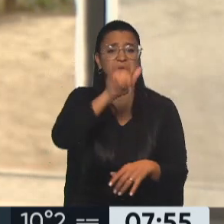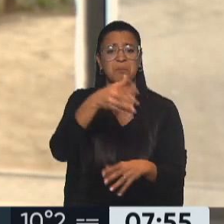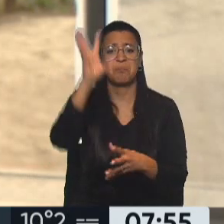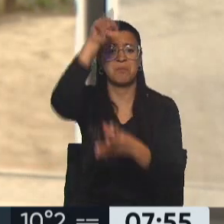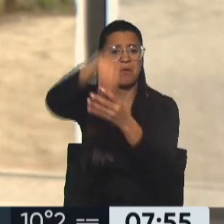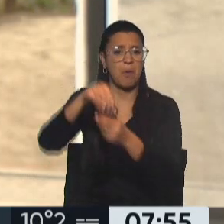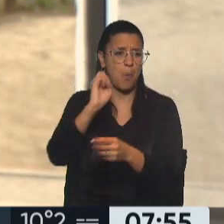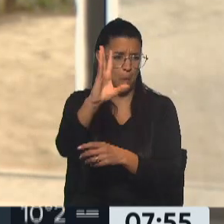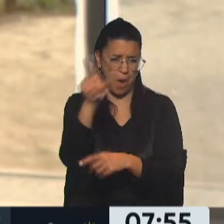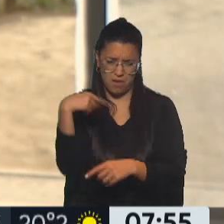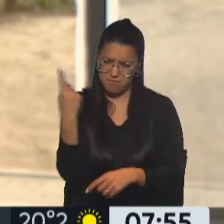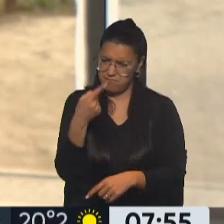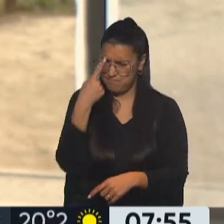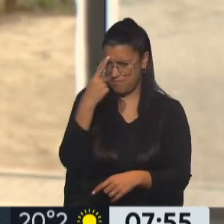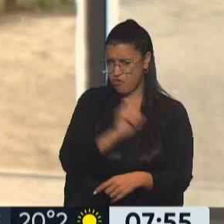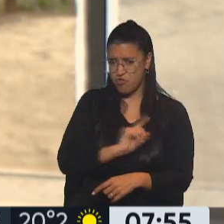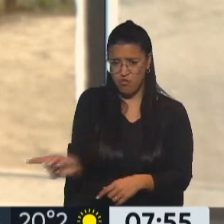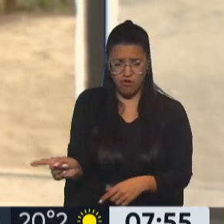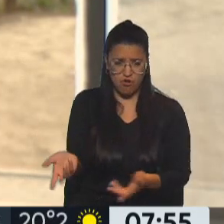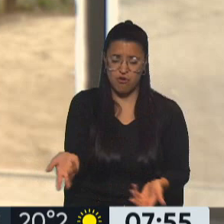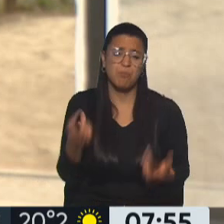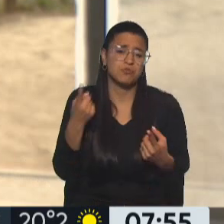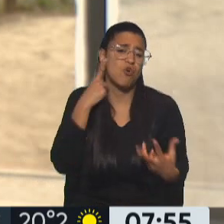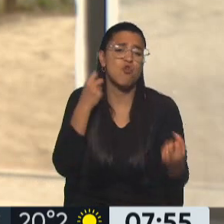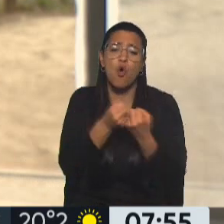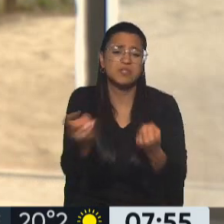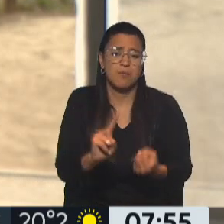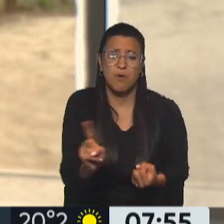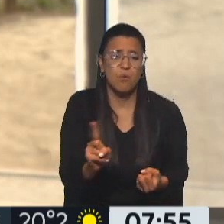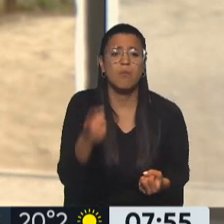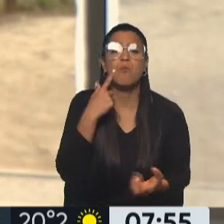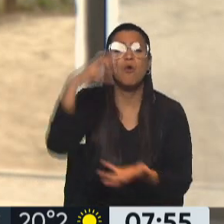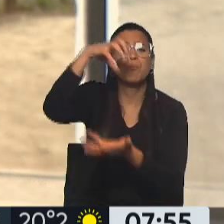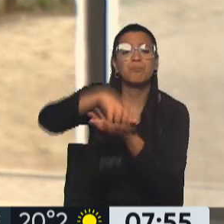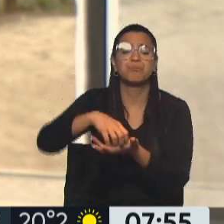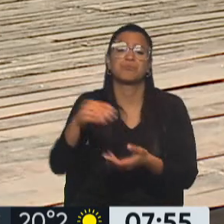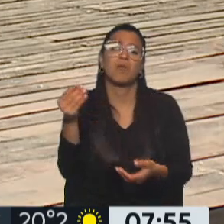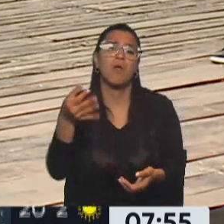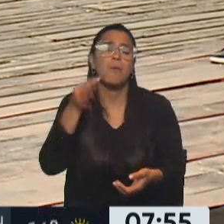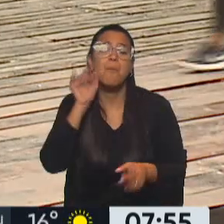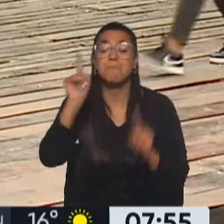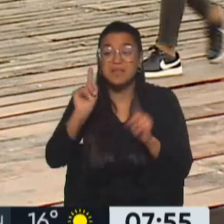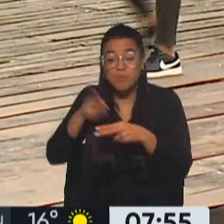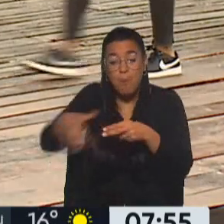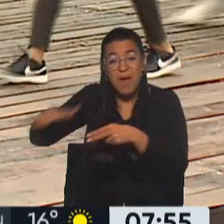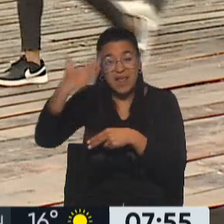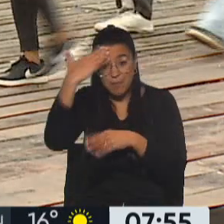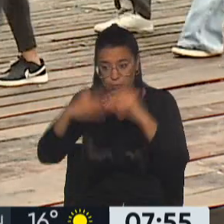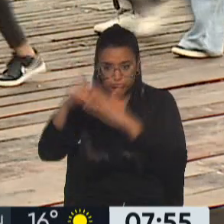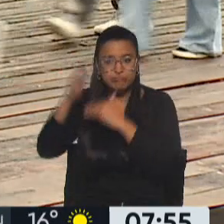rumbar nosotros entendemos que no y por eso tampoco Estamos de acuerdo con una confitería en la puerta del parque la memoria es lo que acaban de terminar de